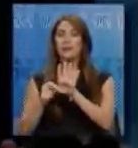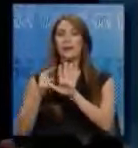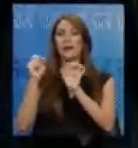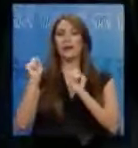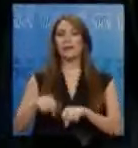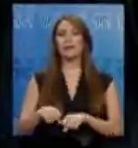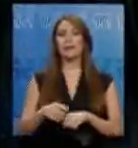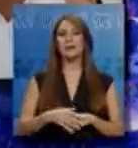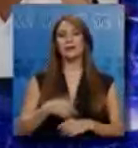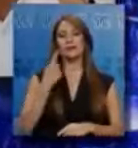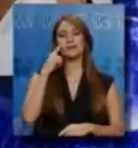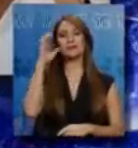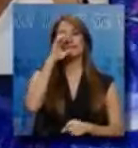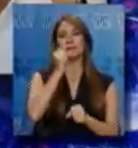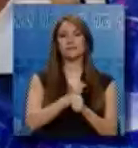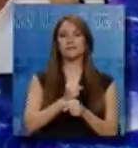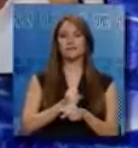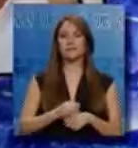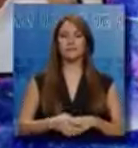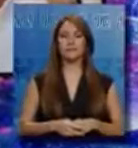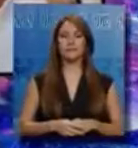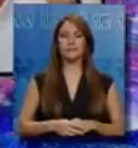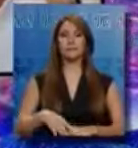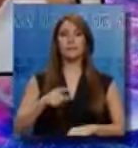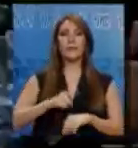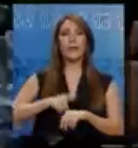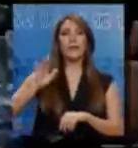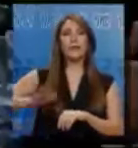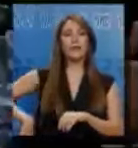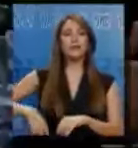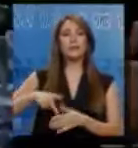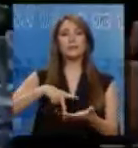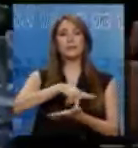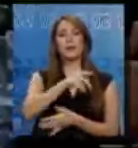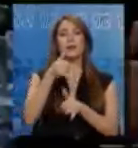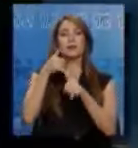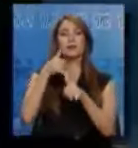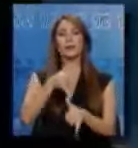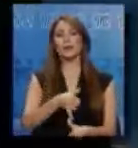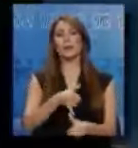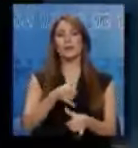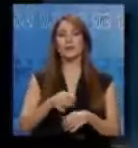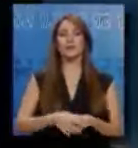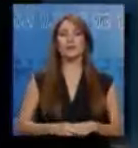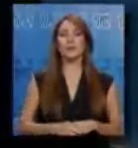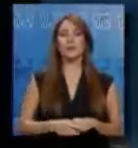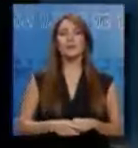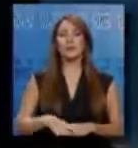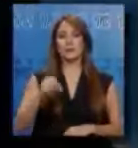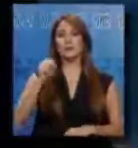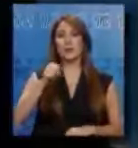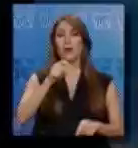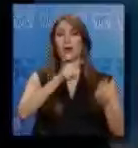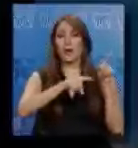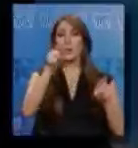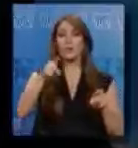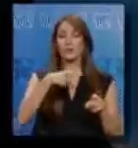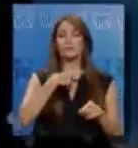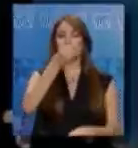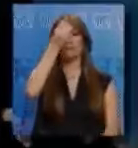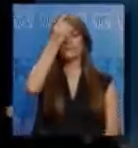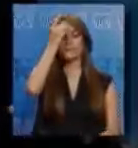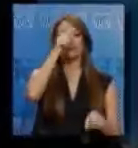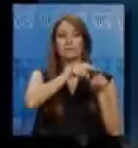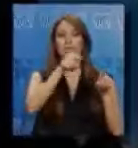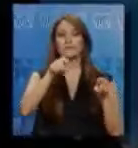buscar empleo. Atrasos con Solca. Hay un atraso, hay atrasos con varios sectores, ¿no? Entre ellos Solca,